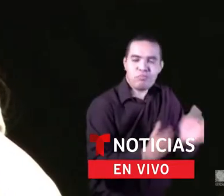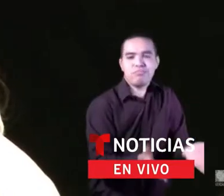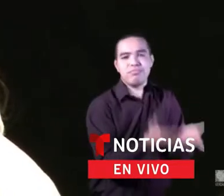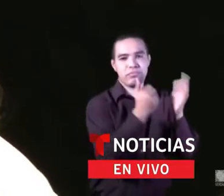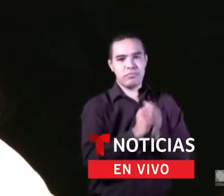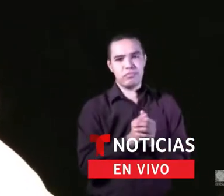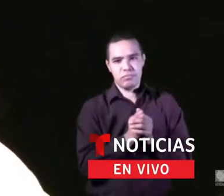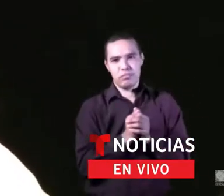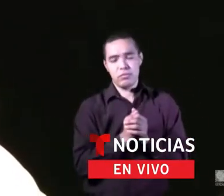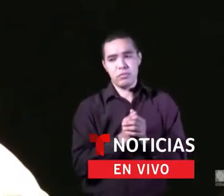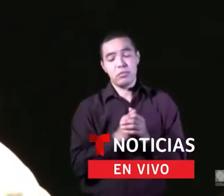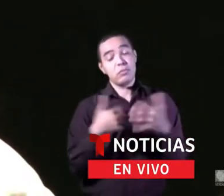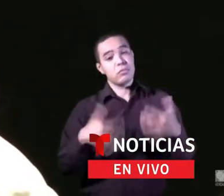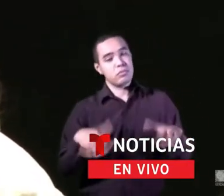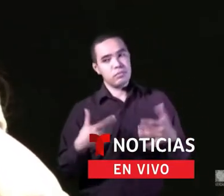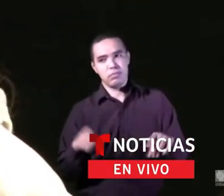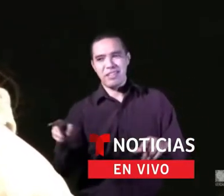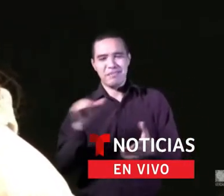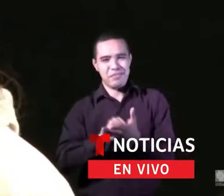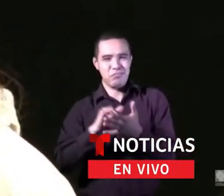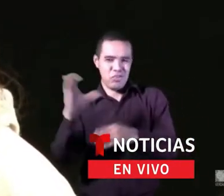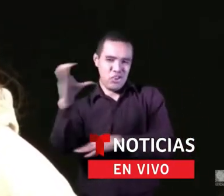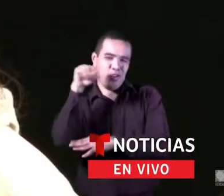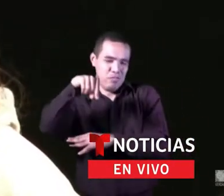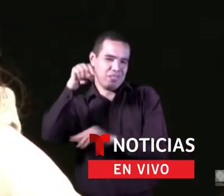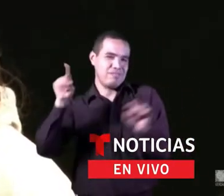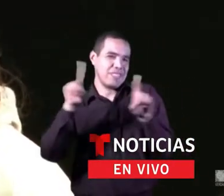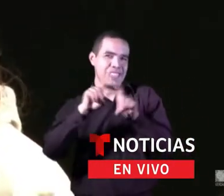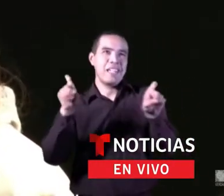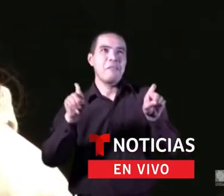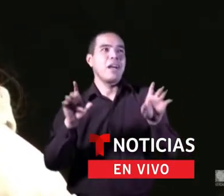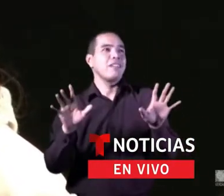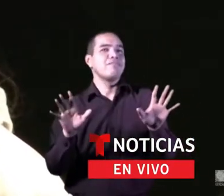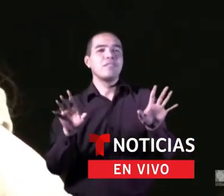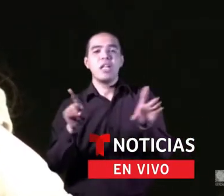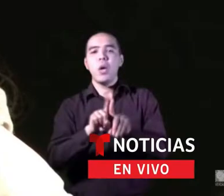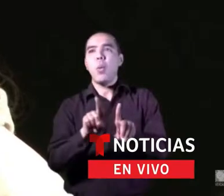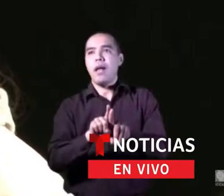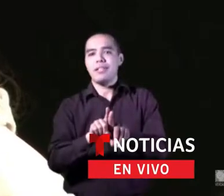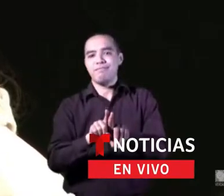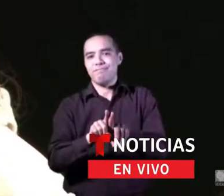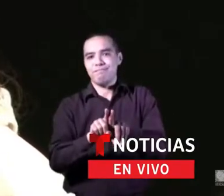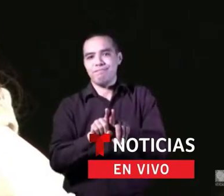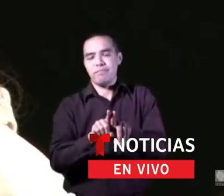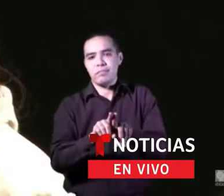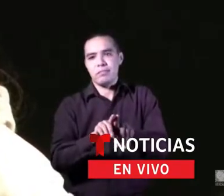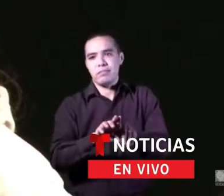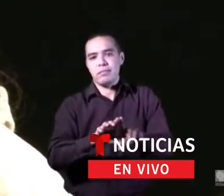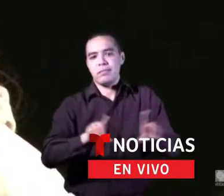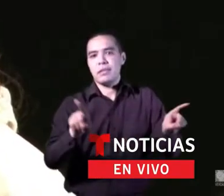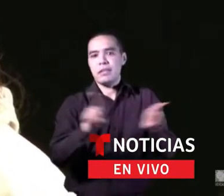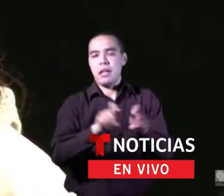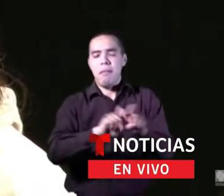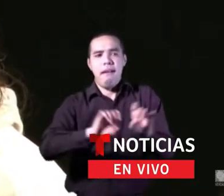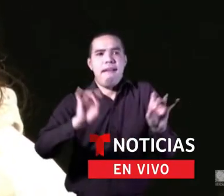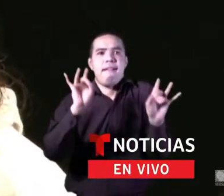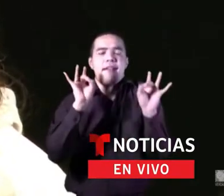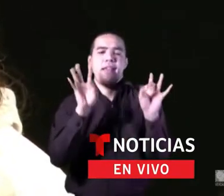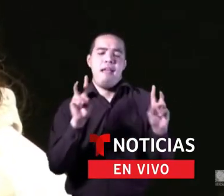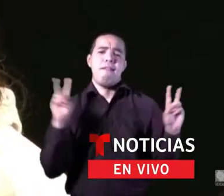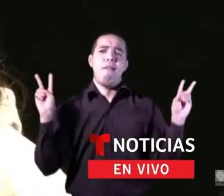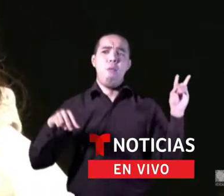víctimas es un tema tabú en colombia yo le pregunto cómo como a reparar a las